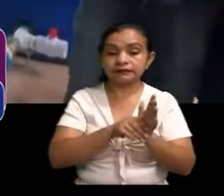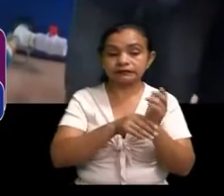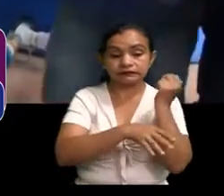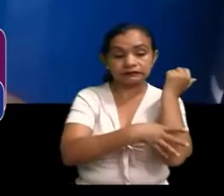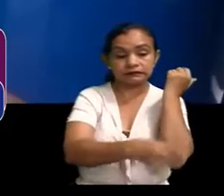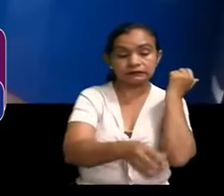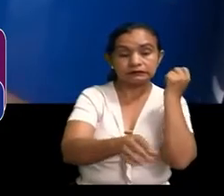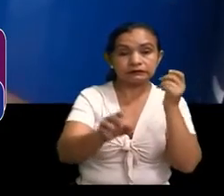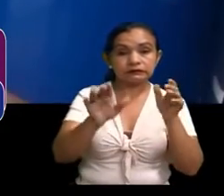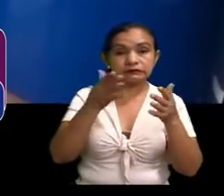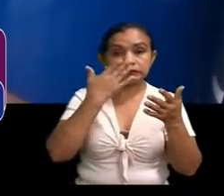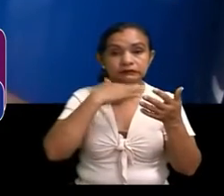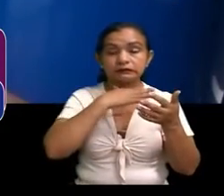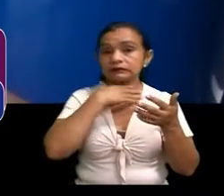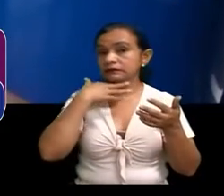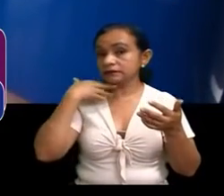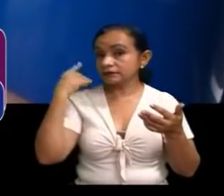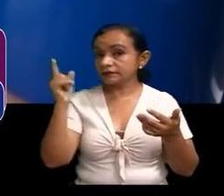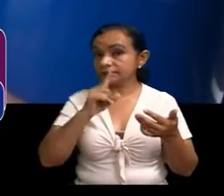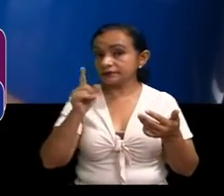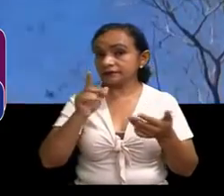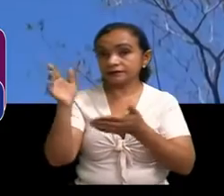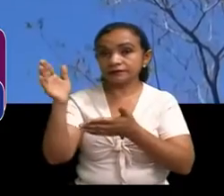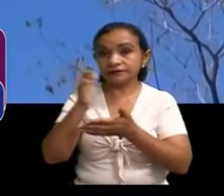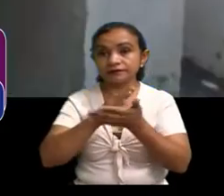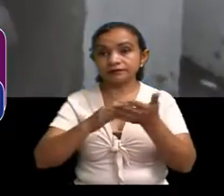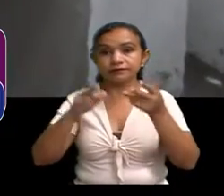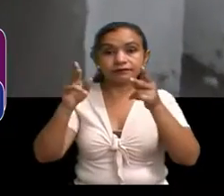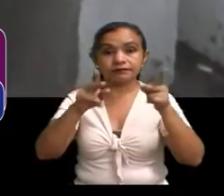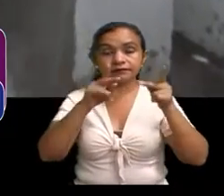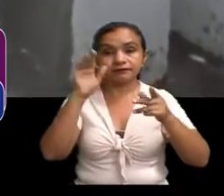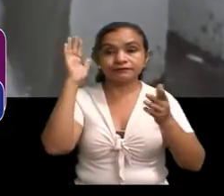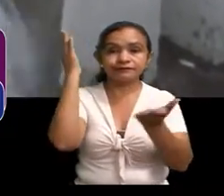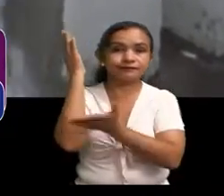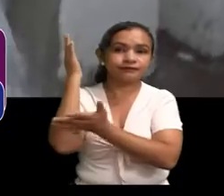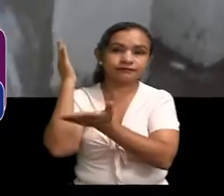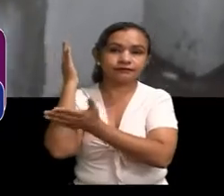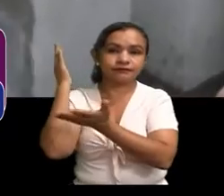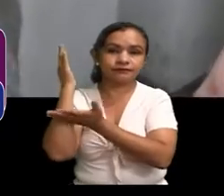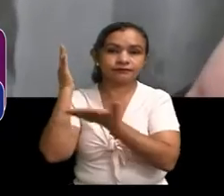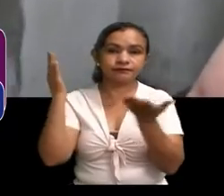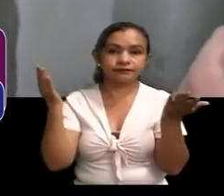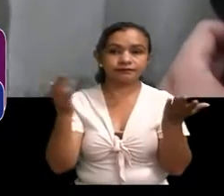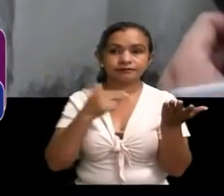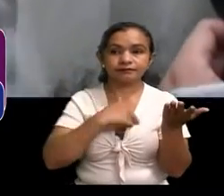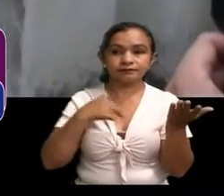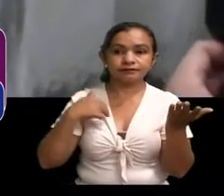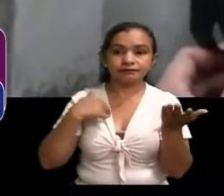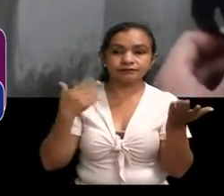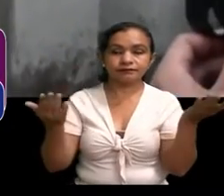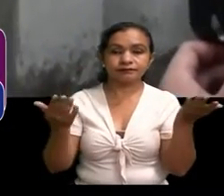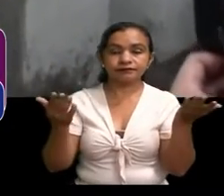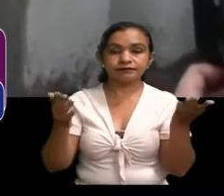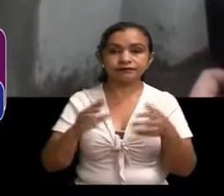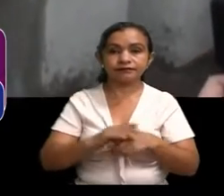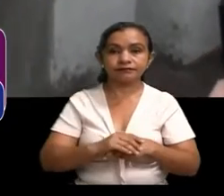haya deforestación, porque a veces la gente siempre está cortando la madera. Entonces tiene que haber